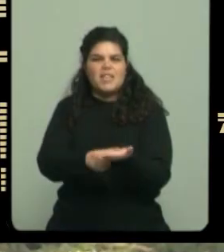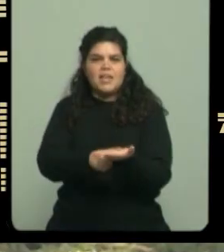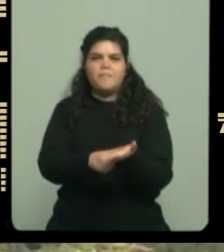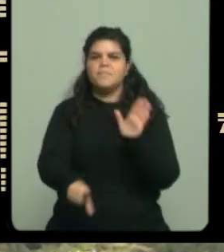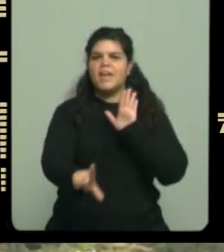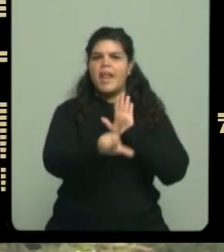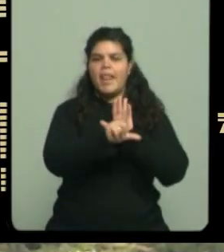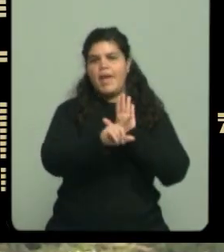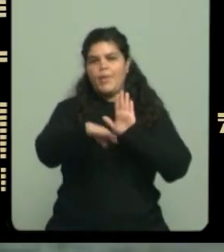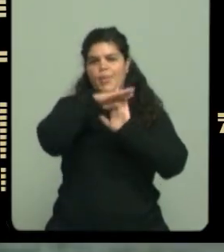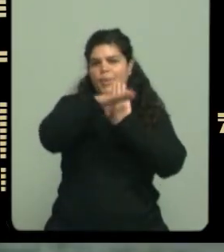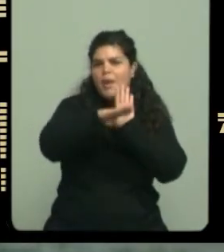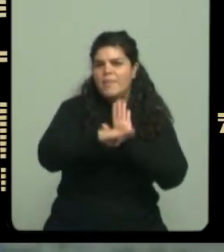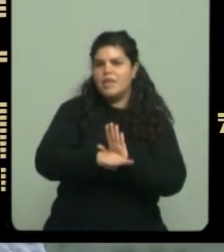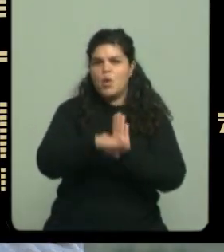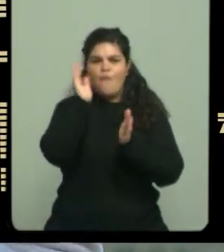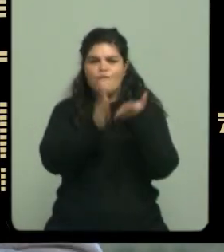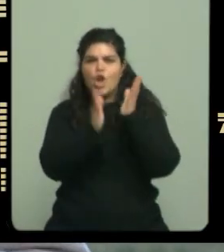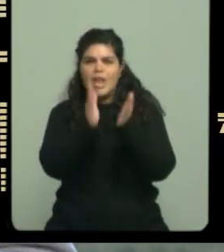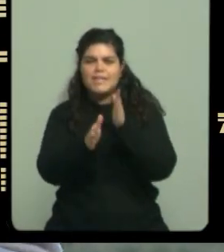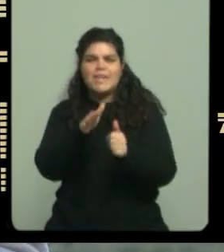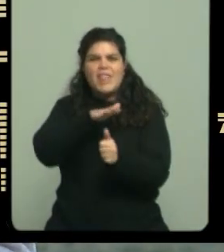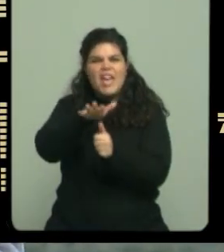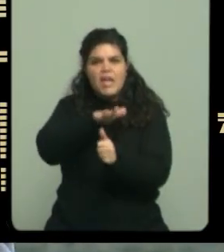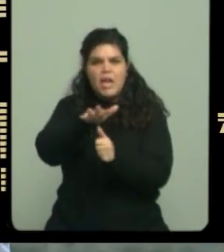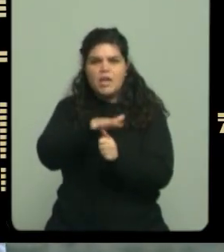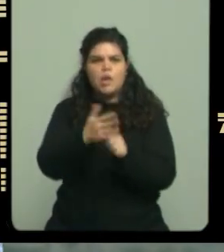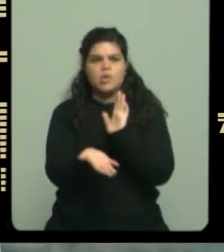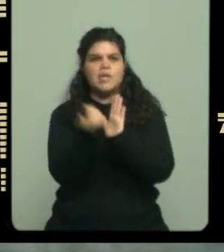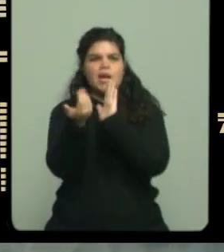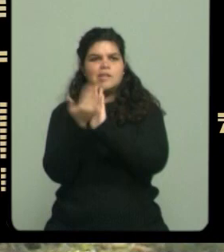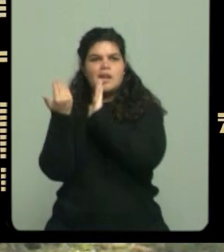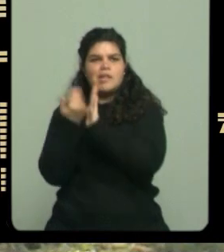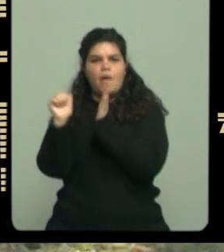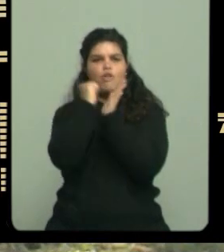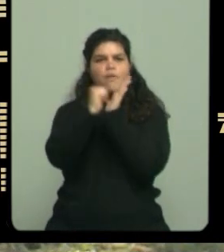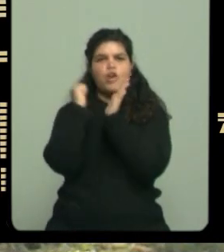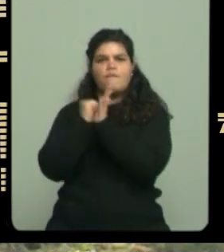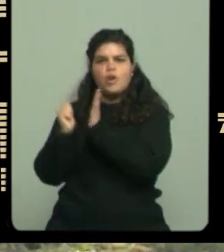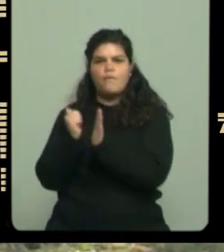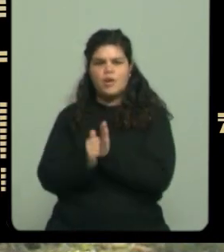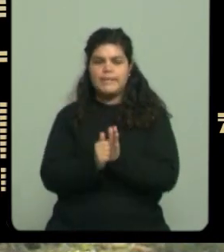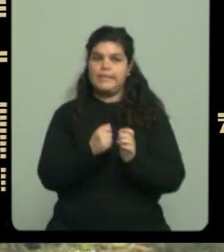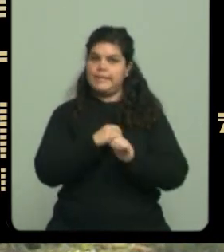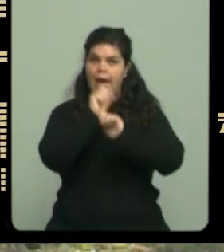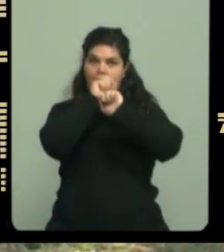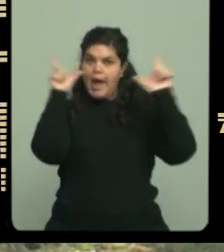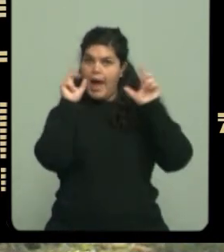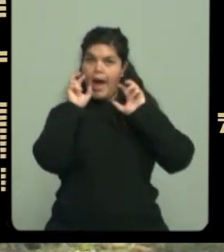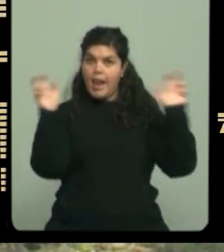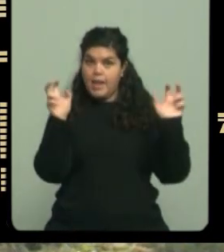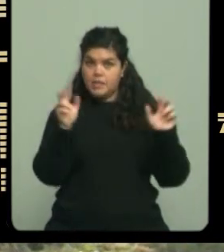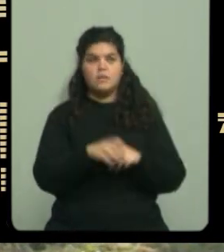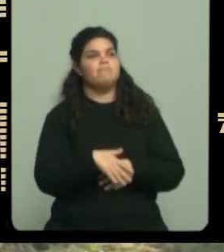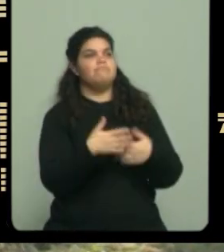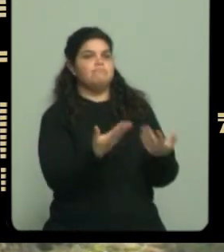acciones contra la violencia de género, la violencia laboral. Digo, también hay que estar en alerta frente a estas situaciones, ¿no? Yo creo que sí,